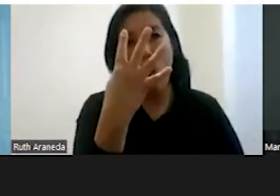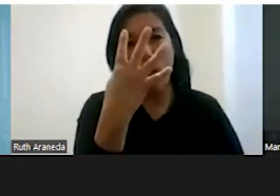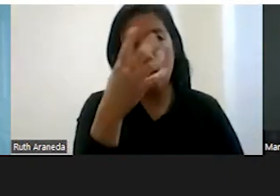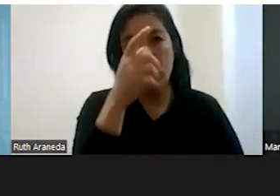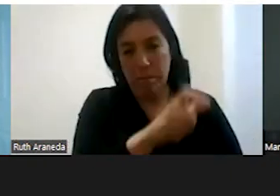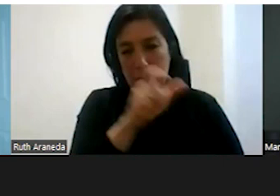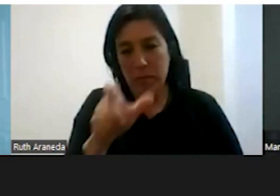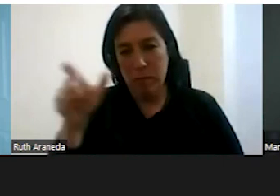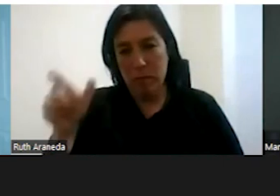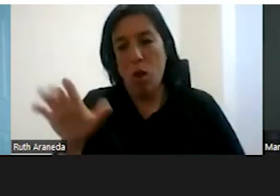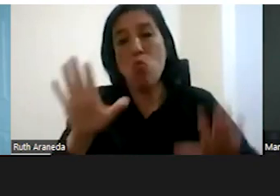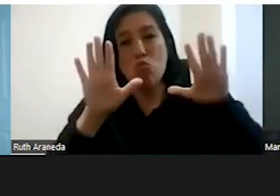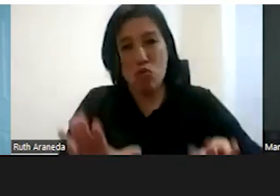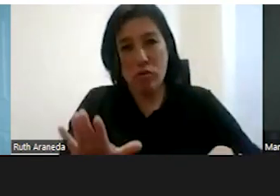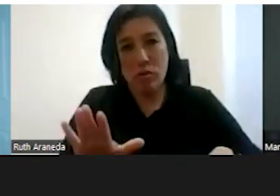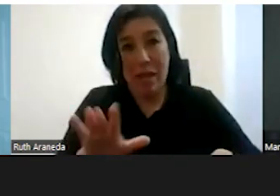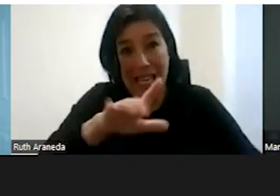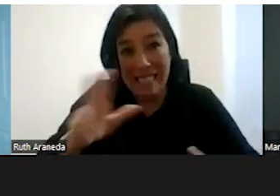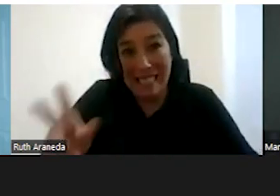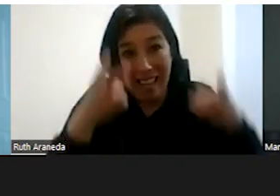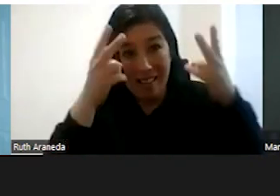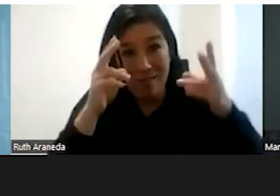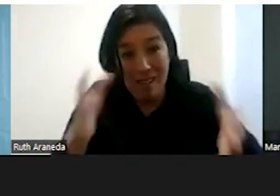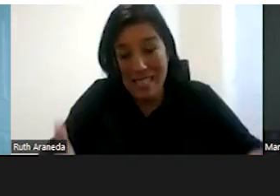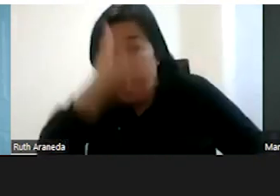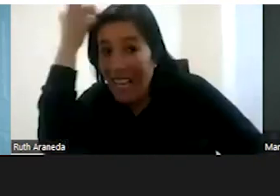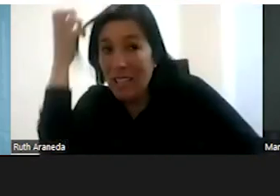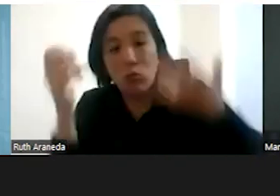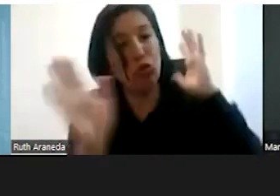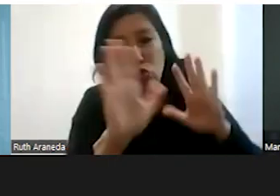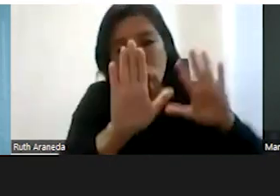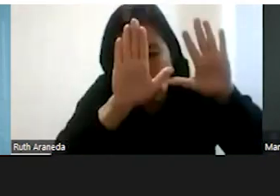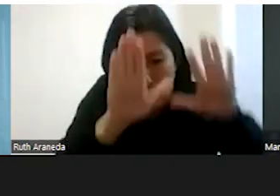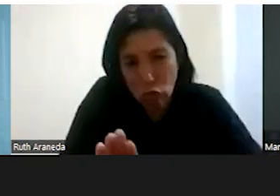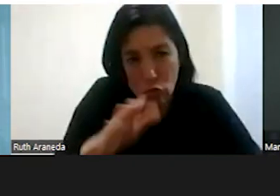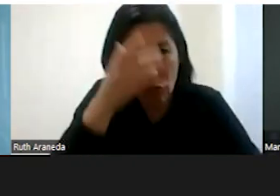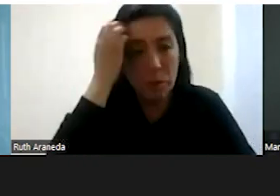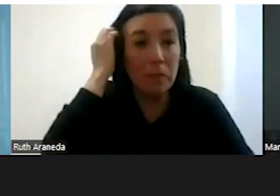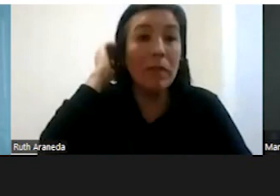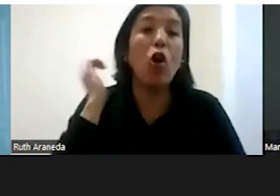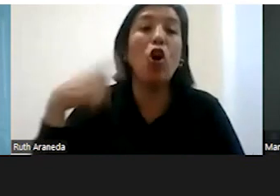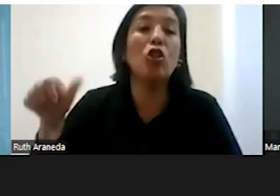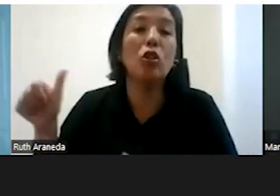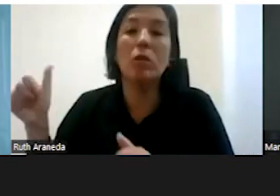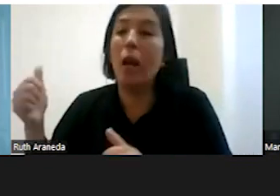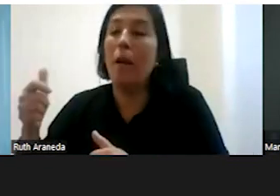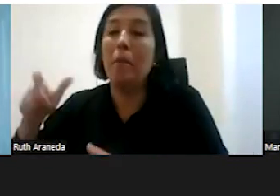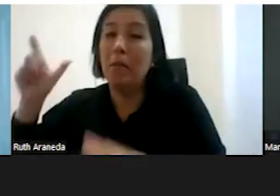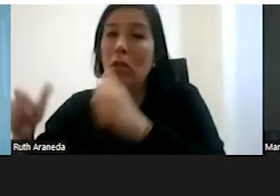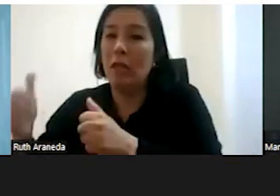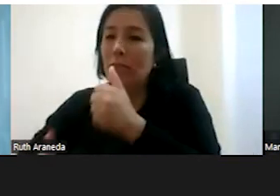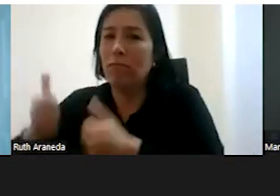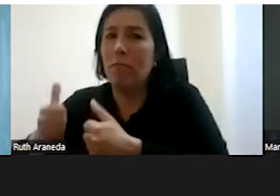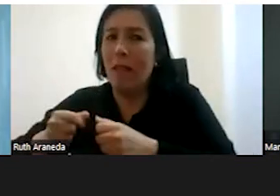quedaron ahí, porque no se levantan en ese minuto, sino en la etapa siguiente del rescate. Y los colegas descubrieron mucho más. O sea,